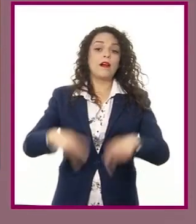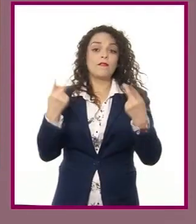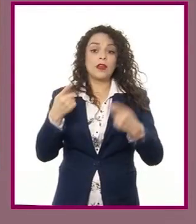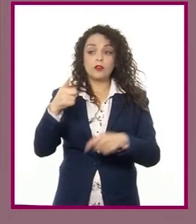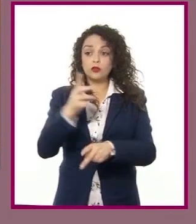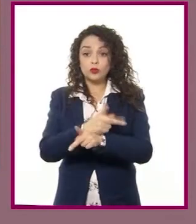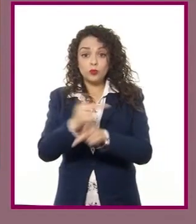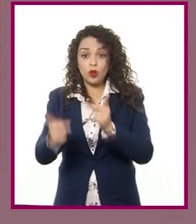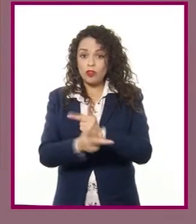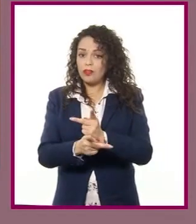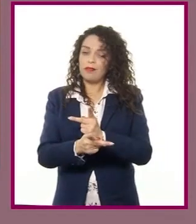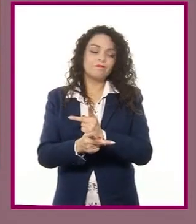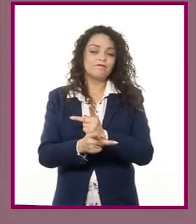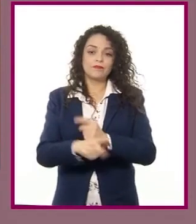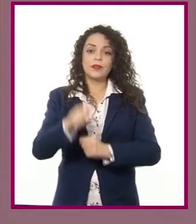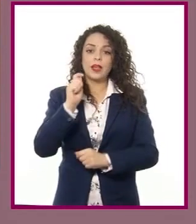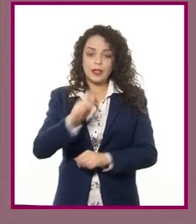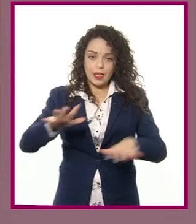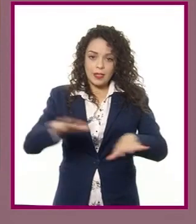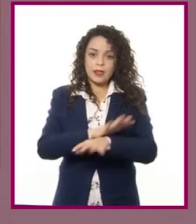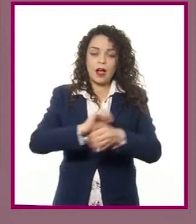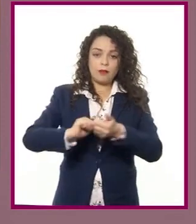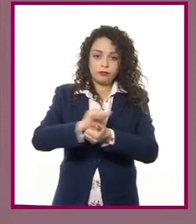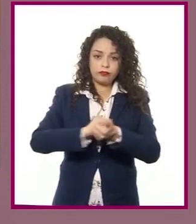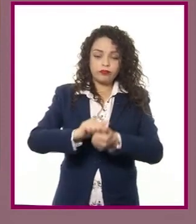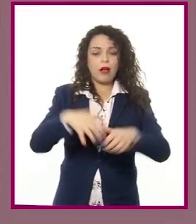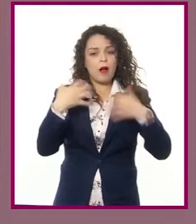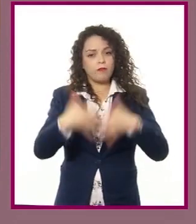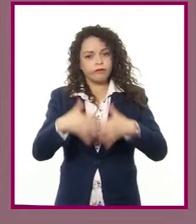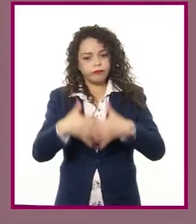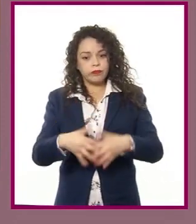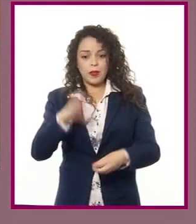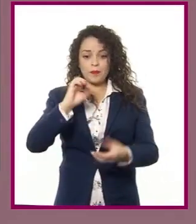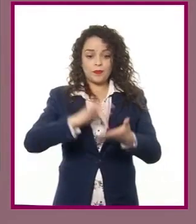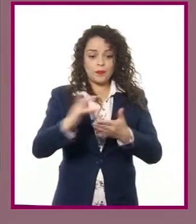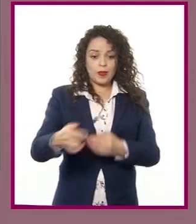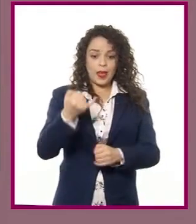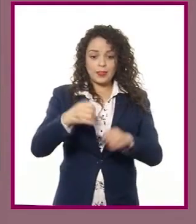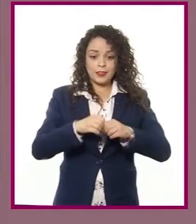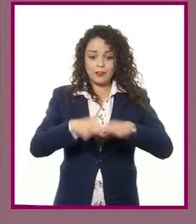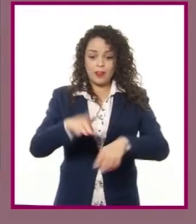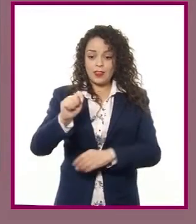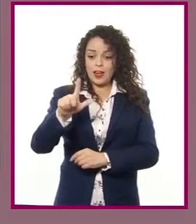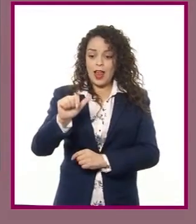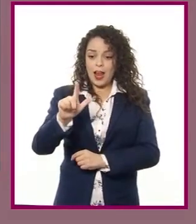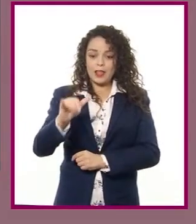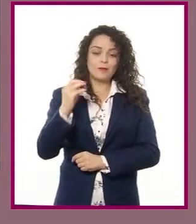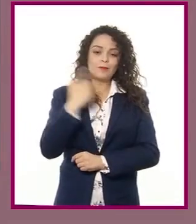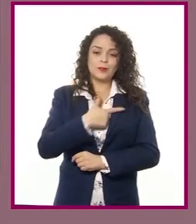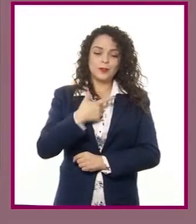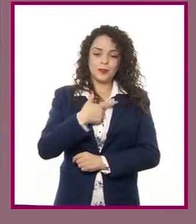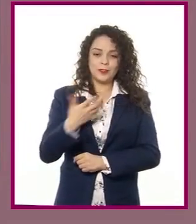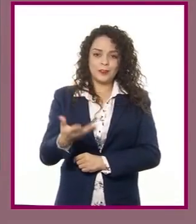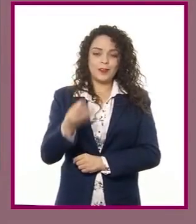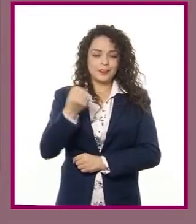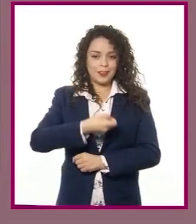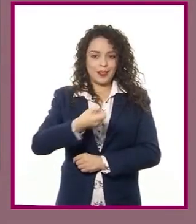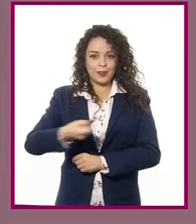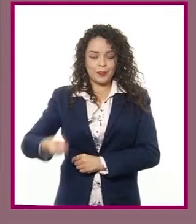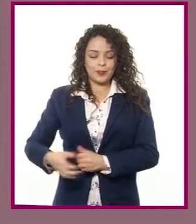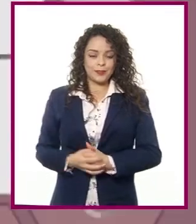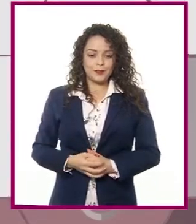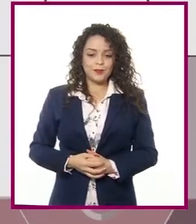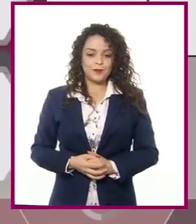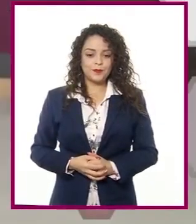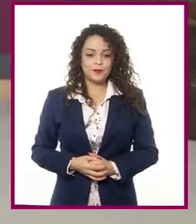primas, sino bienes transformados. Gracias por la información, Tlali. Es un gusto colaborar. ¡Saludos!